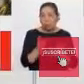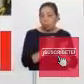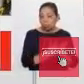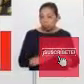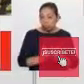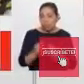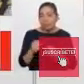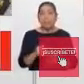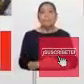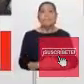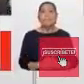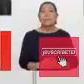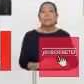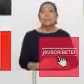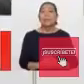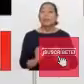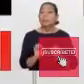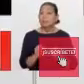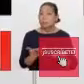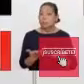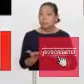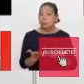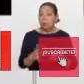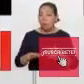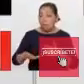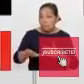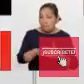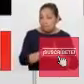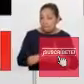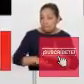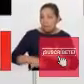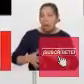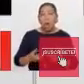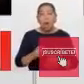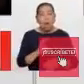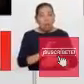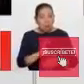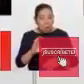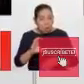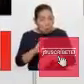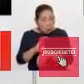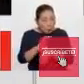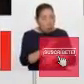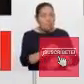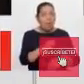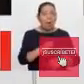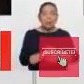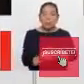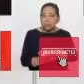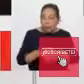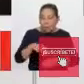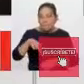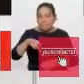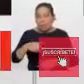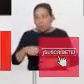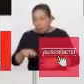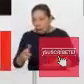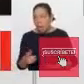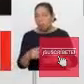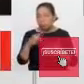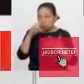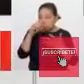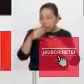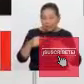estrategias que habíamos creado. Tanto así que nosotros hemos mapeado Comas, Caraballo, Puente Piedra, Zapallar, Progreso, Kilómetro,